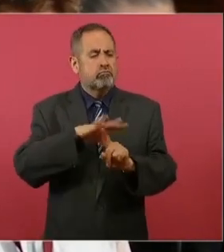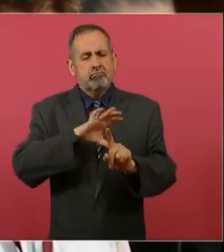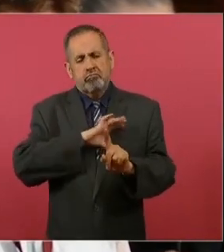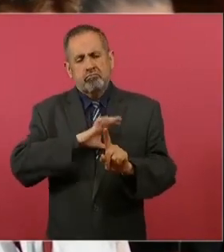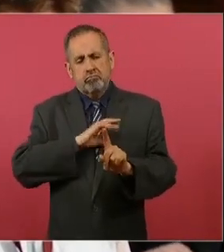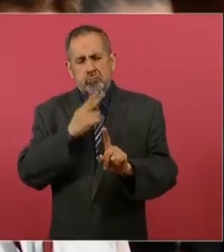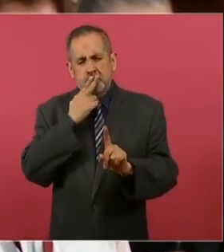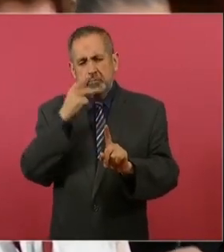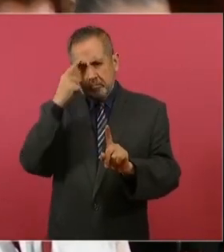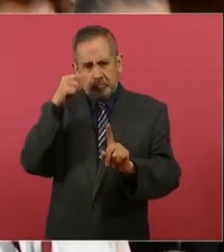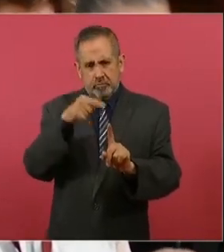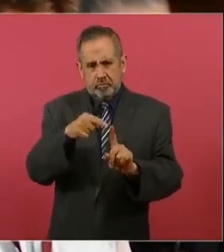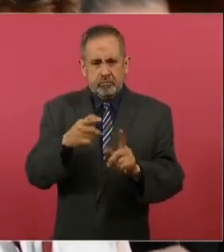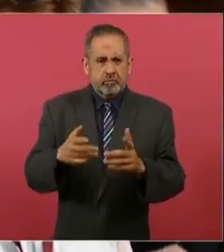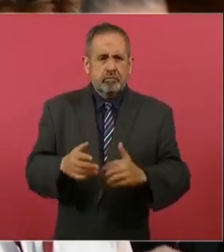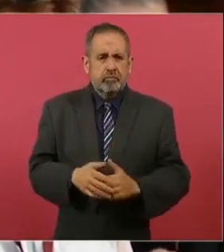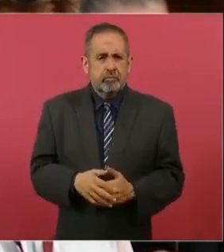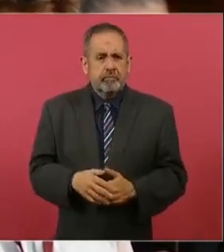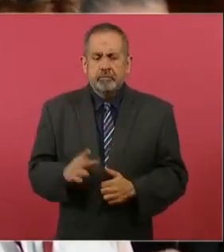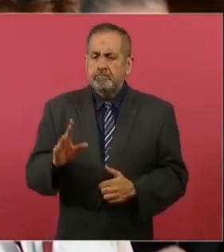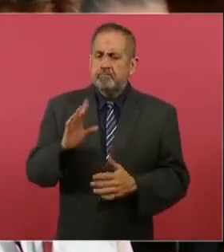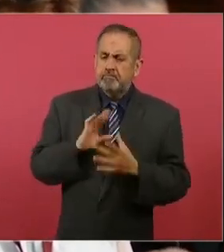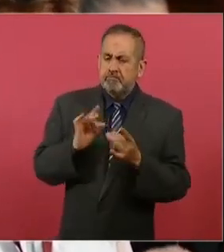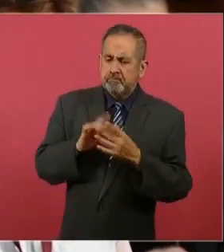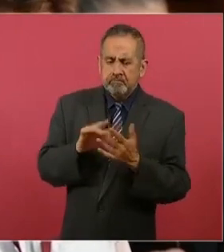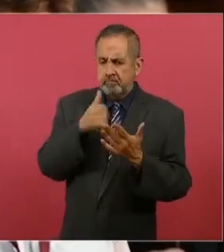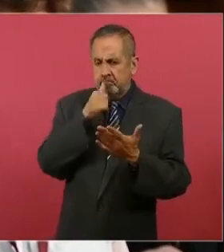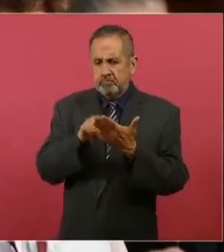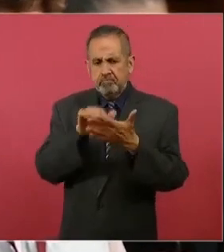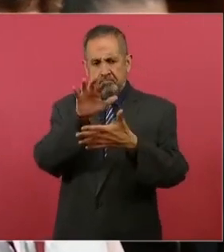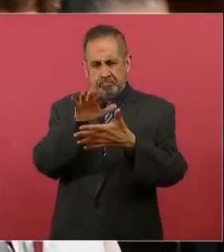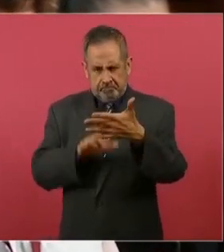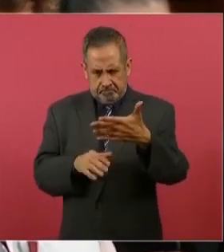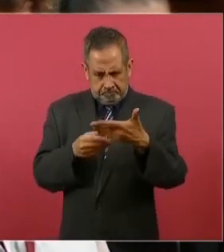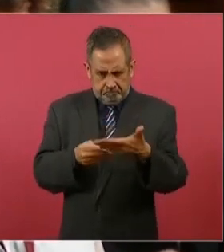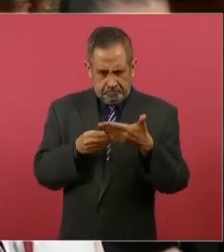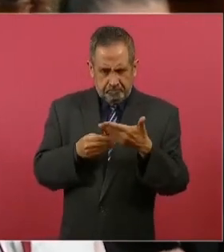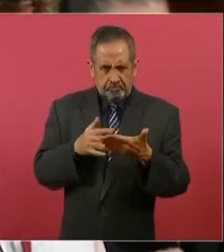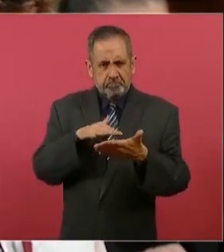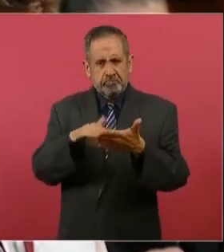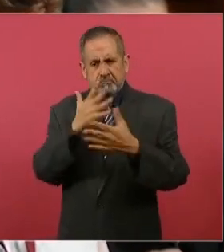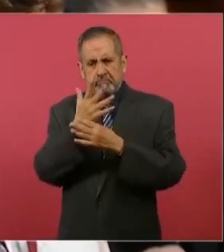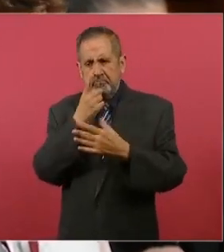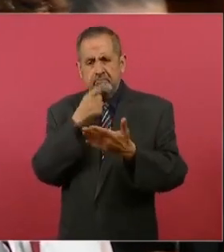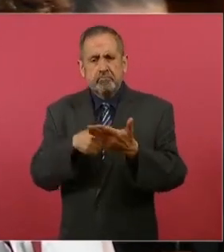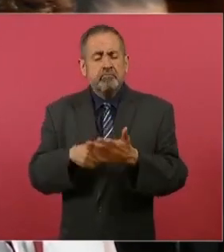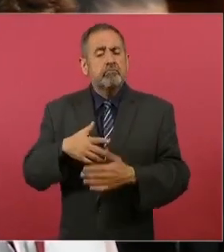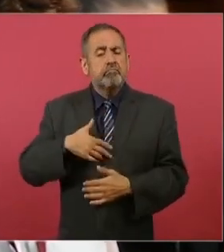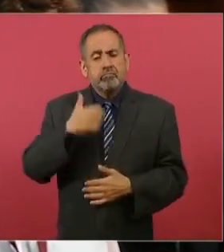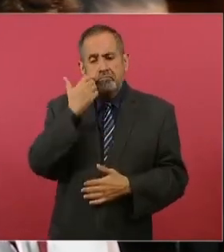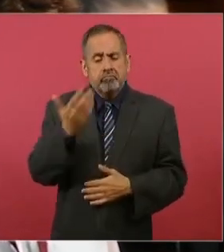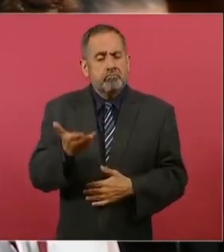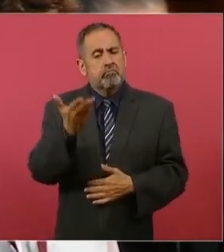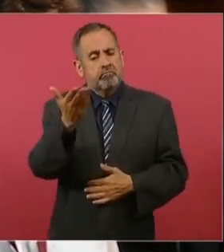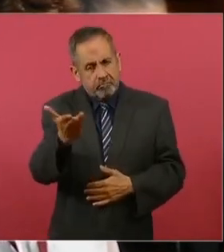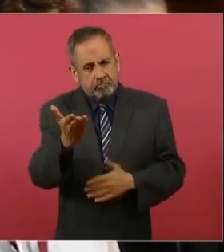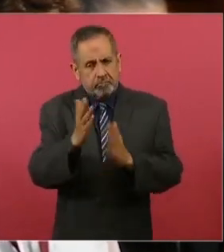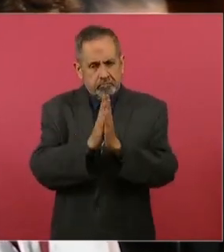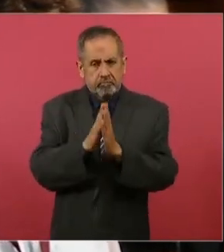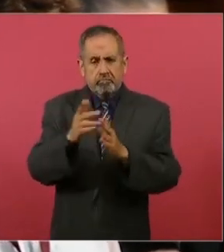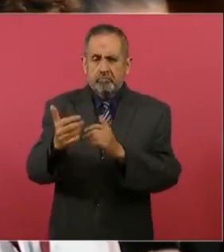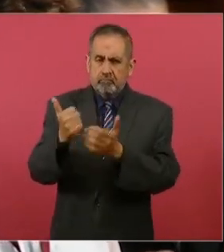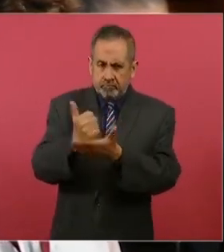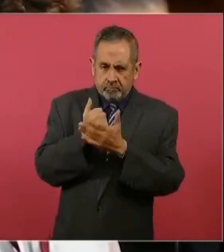de personas del lugar. Y nos hicieron llegar un escrito, señor presidente, que la letra dice: queremos pedirle de favor que